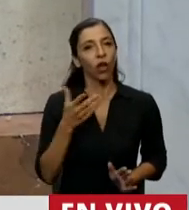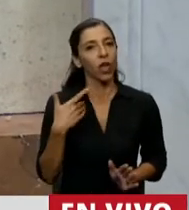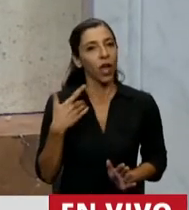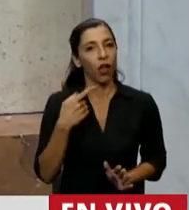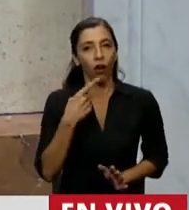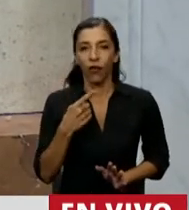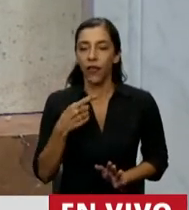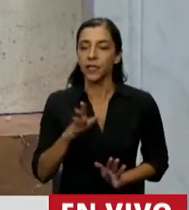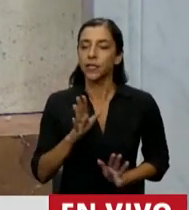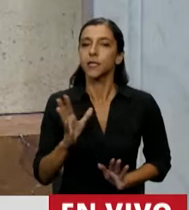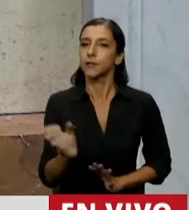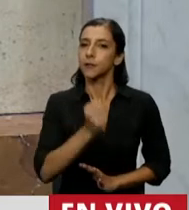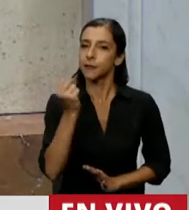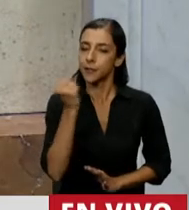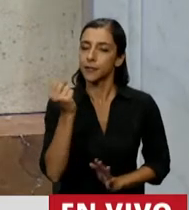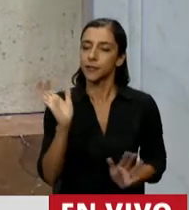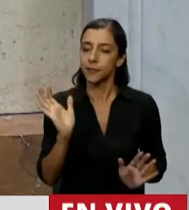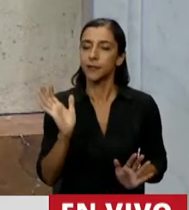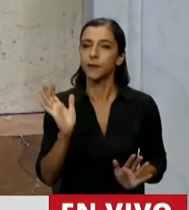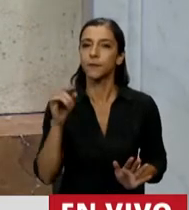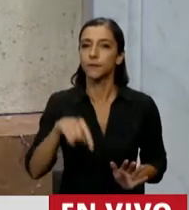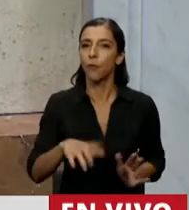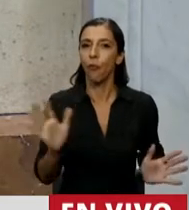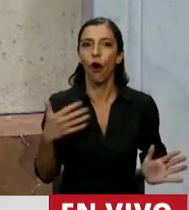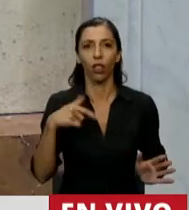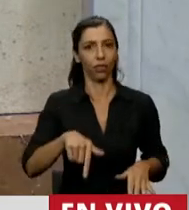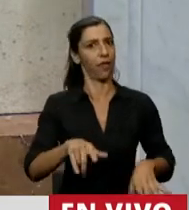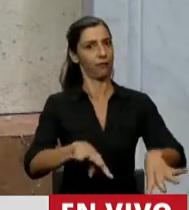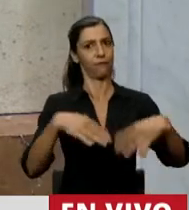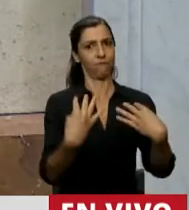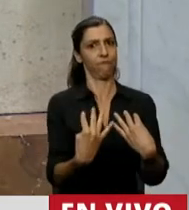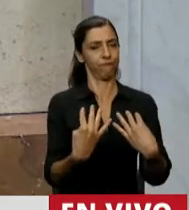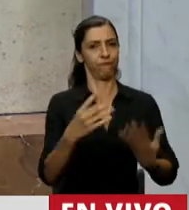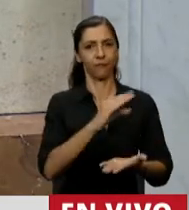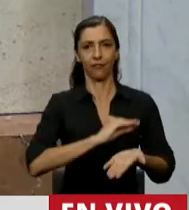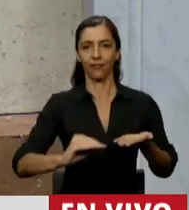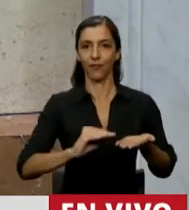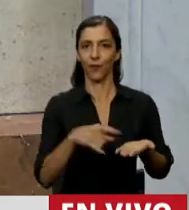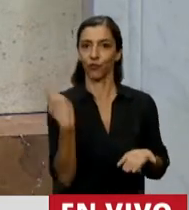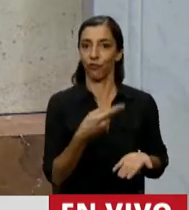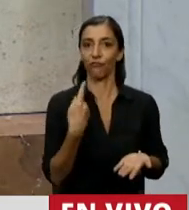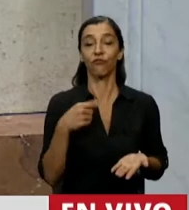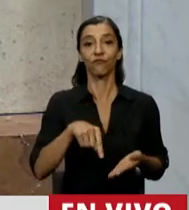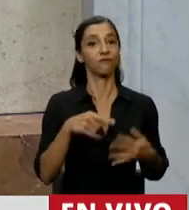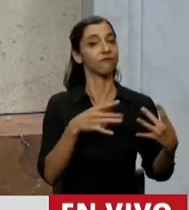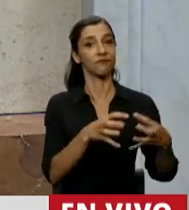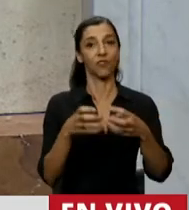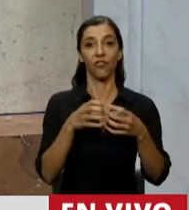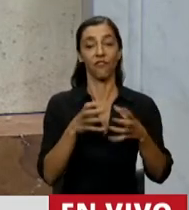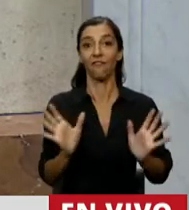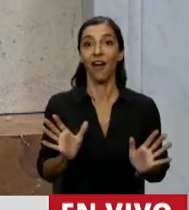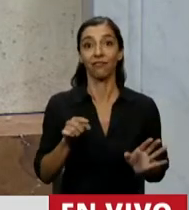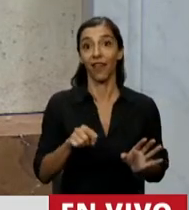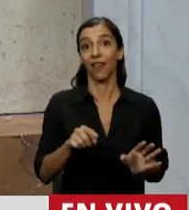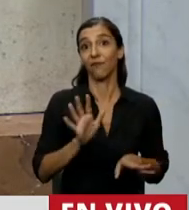resaltar que esta Cámara de Diputados hoy está dando un muy buen ejemplo a